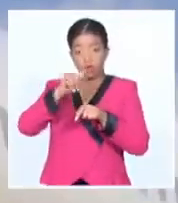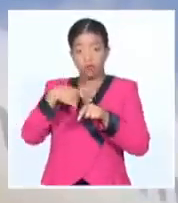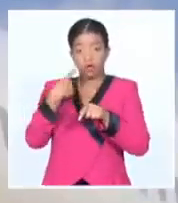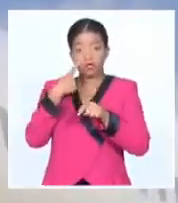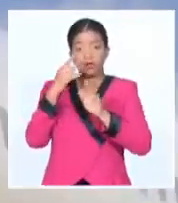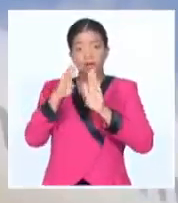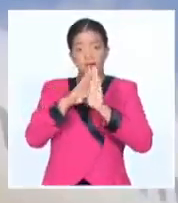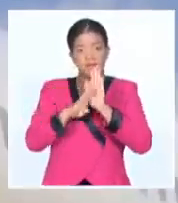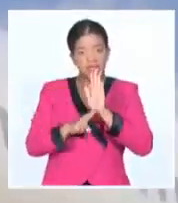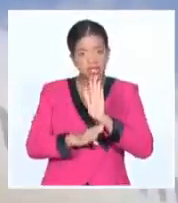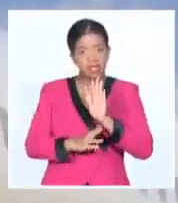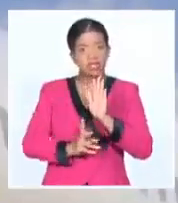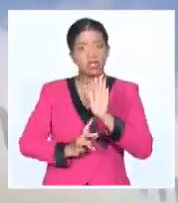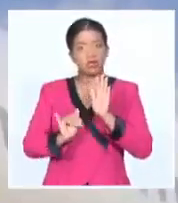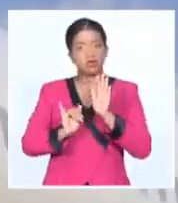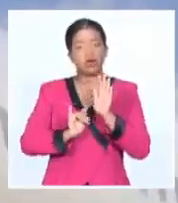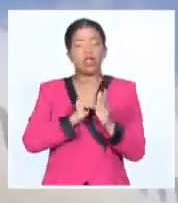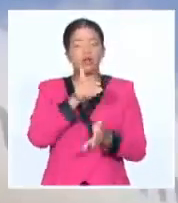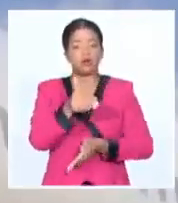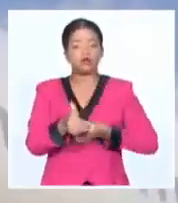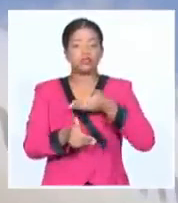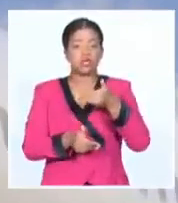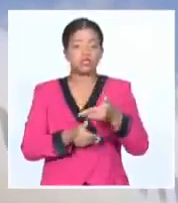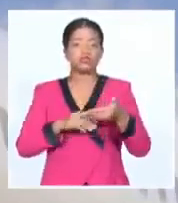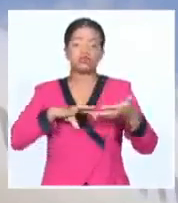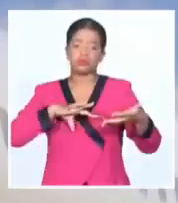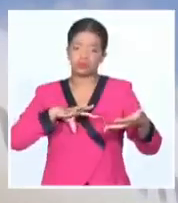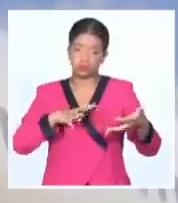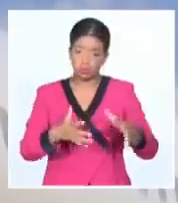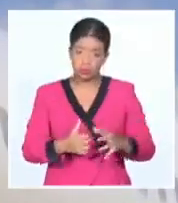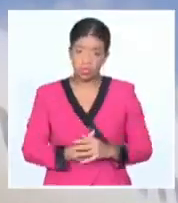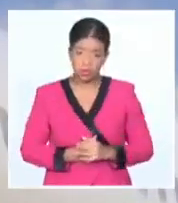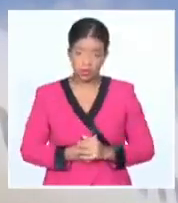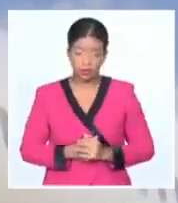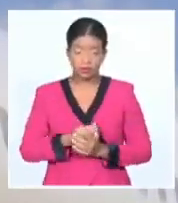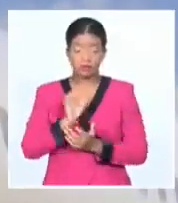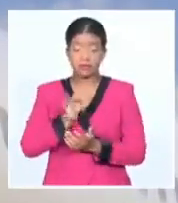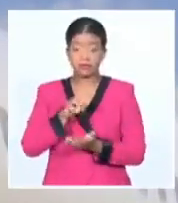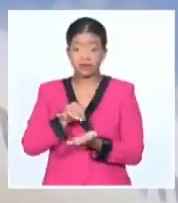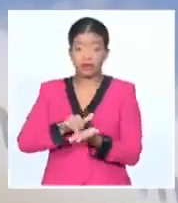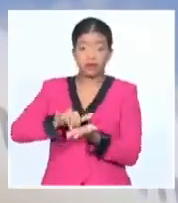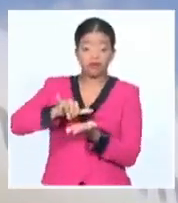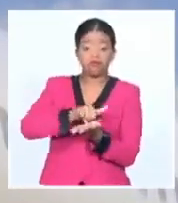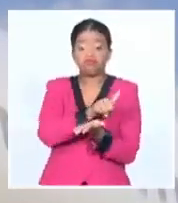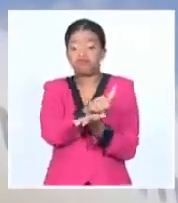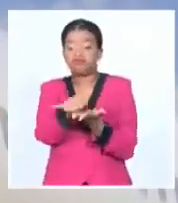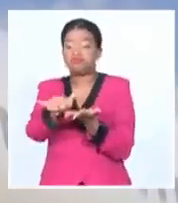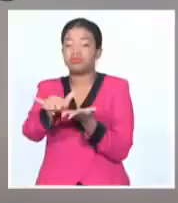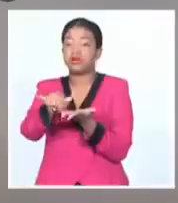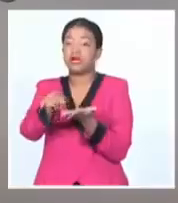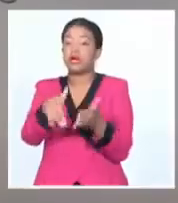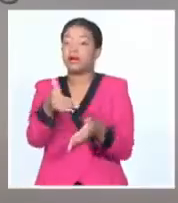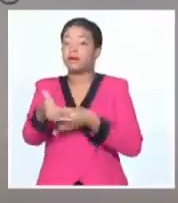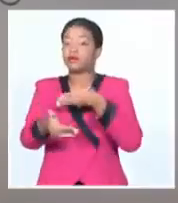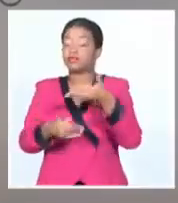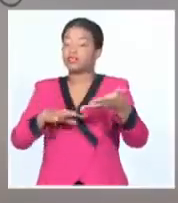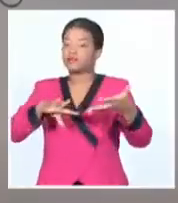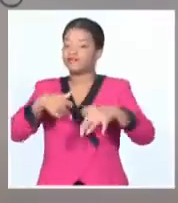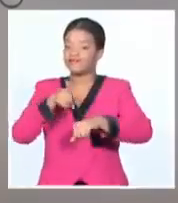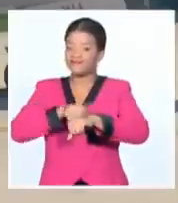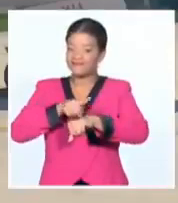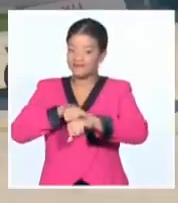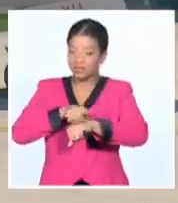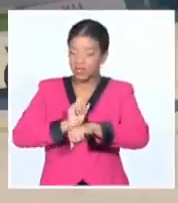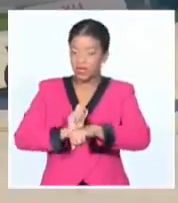medidas. Esto es un proceso complejo. Evacuar una aeronave que se despista es un proceso que lleva tiempo, que